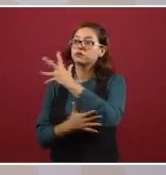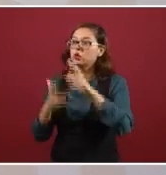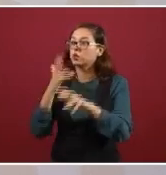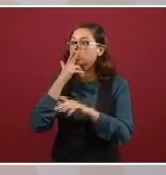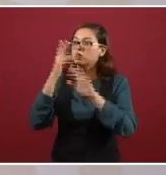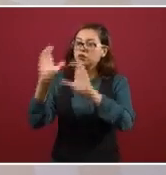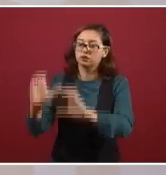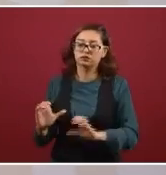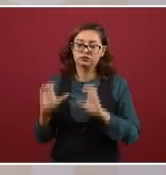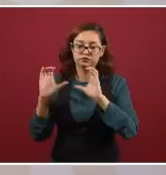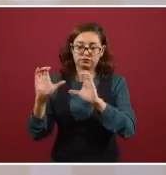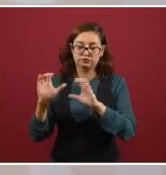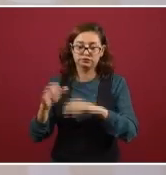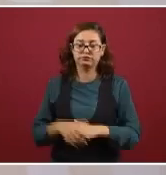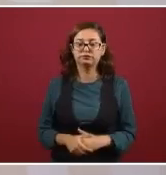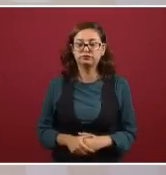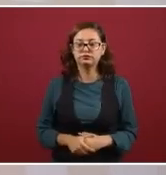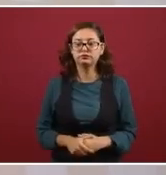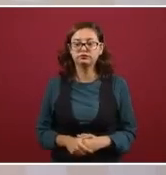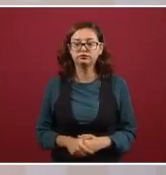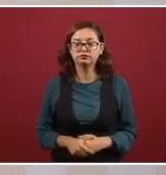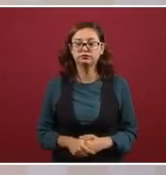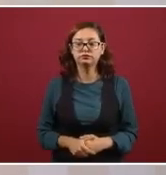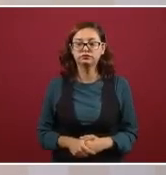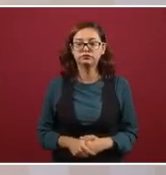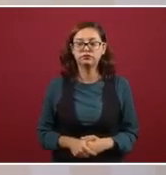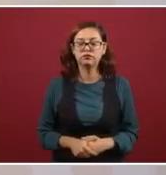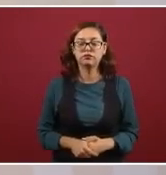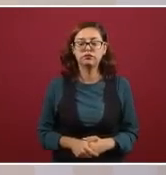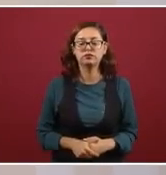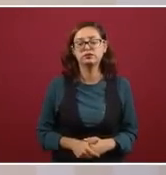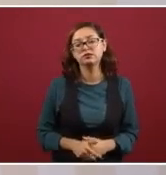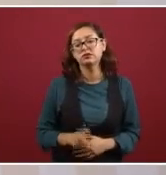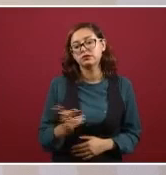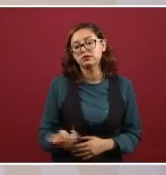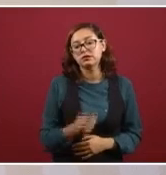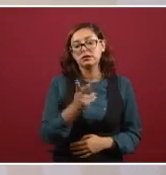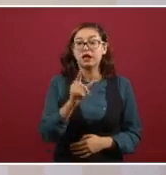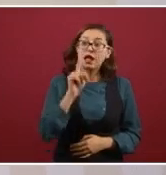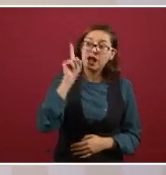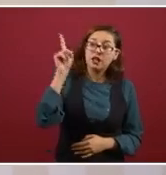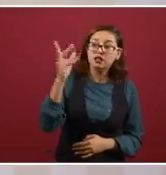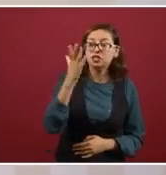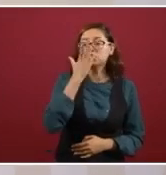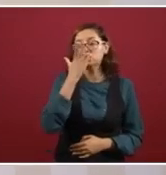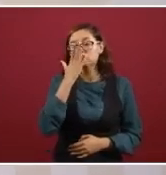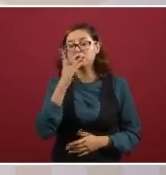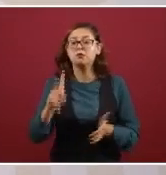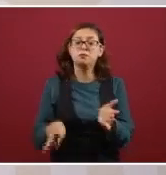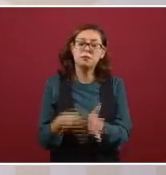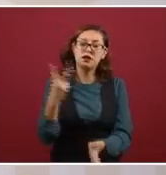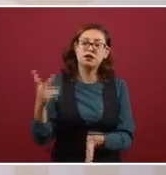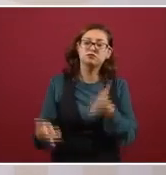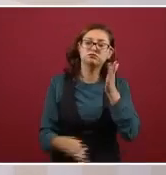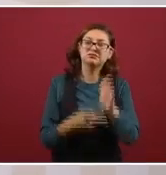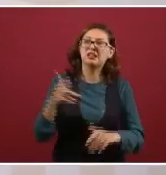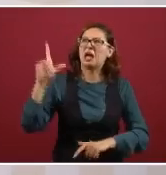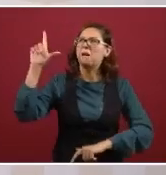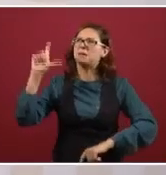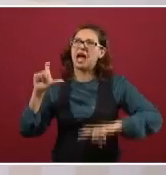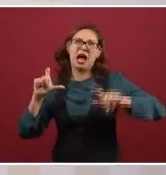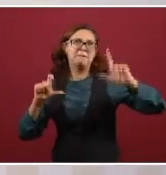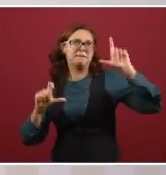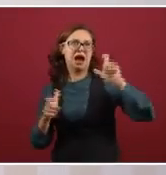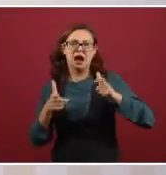cuidando la naturaleza. Presidente, en Sonora ha habido bastantes balaceras y tiroteos en sitios públicos en